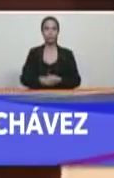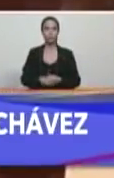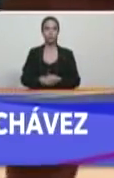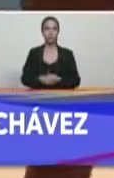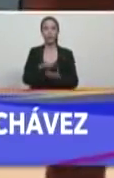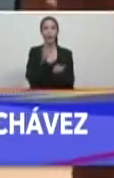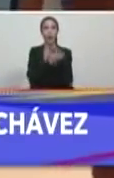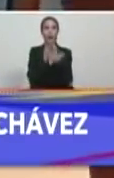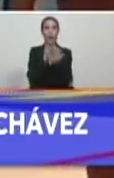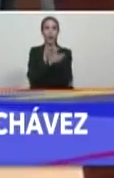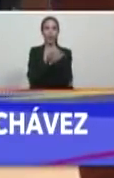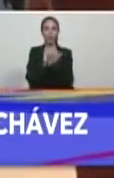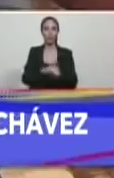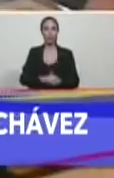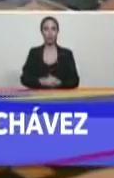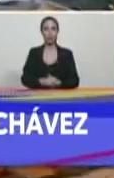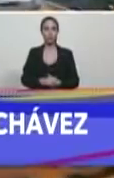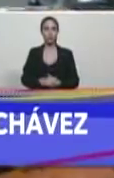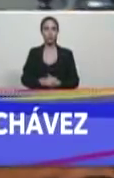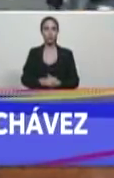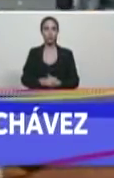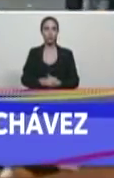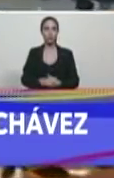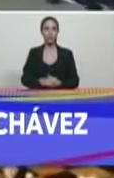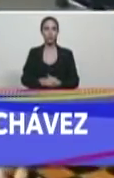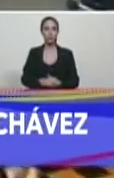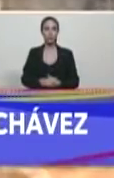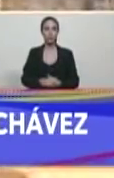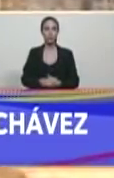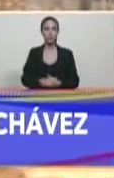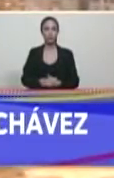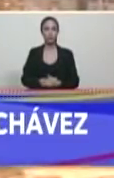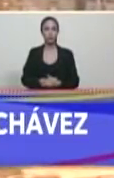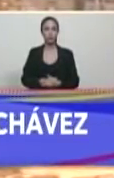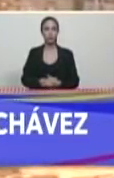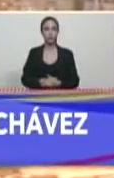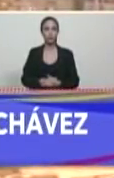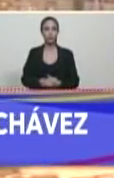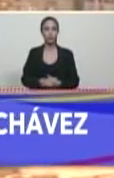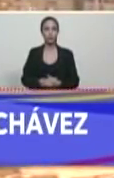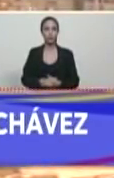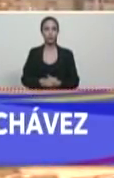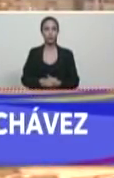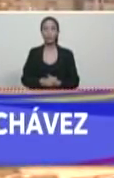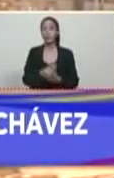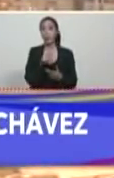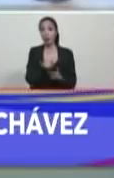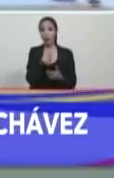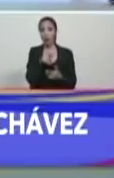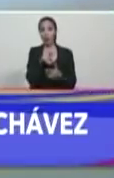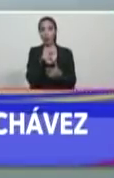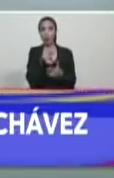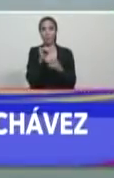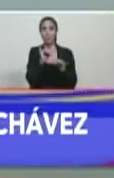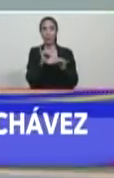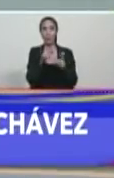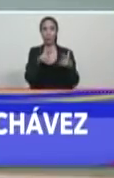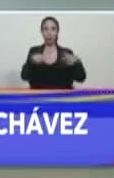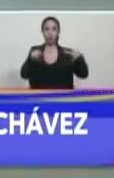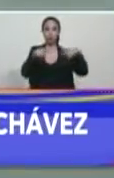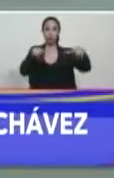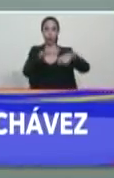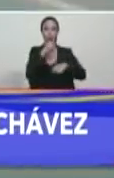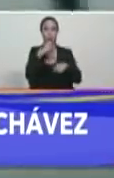Macanao, en la localidad de Boca del Río. Esta es una de las obras más hermosas que